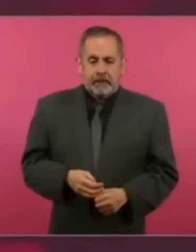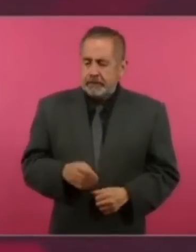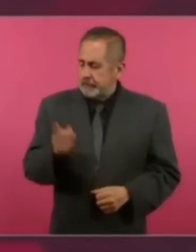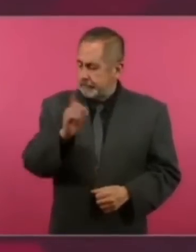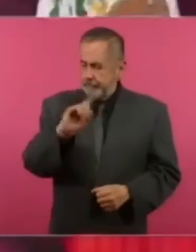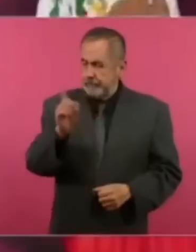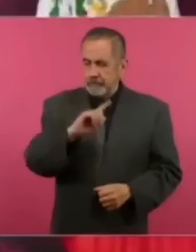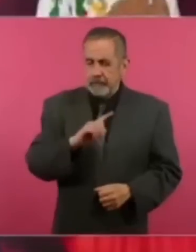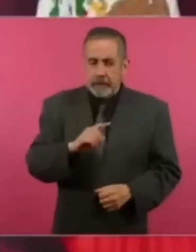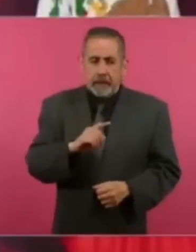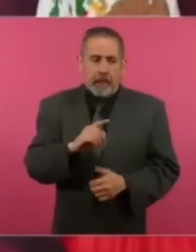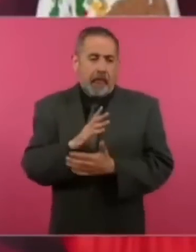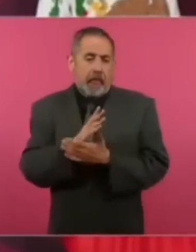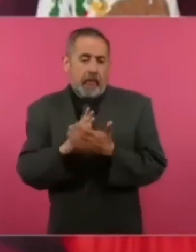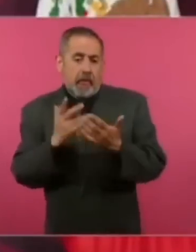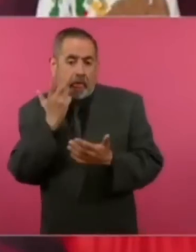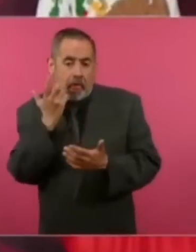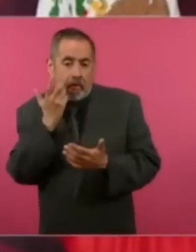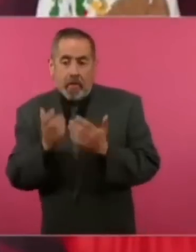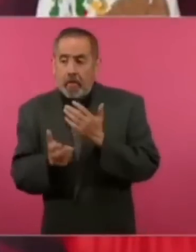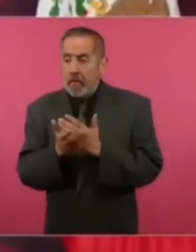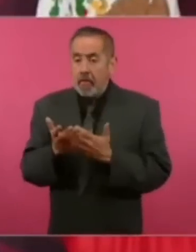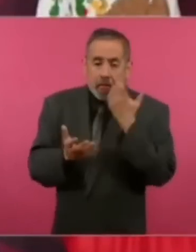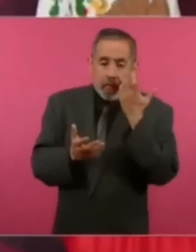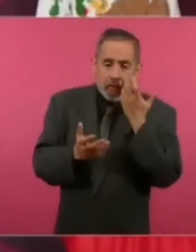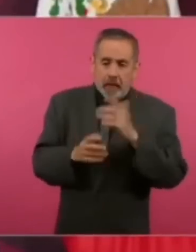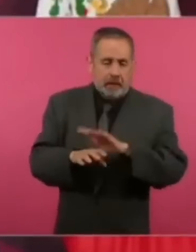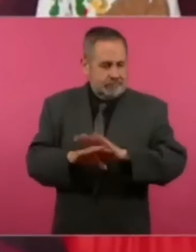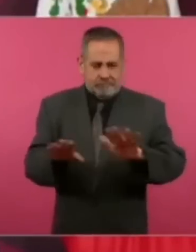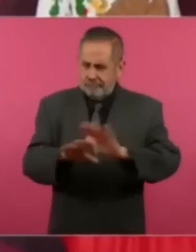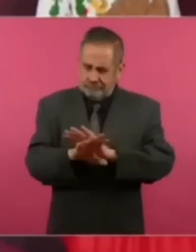no a las medias tintas,